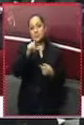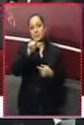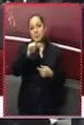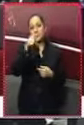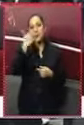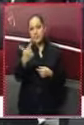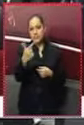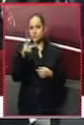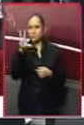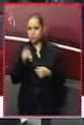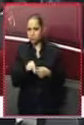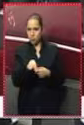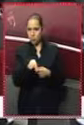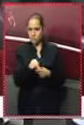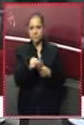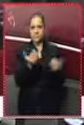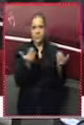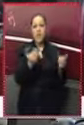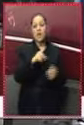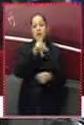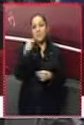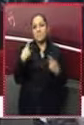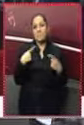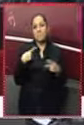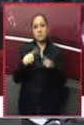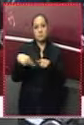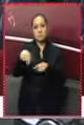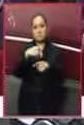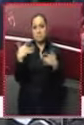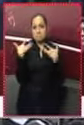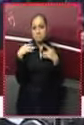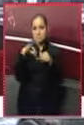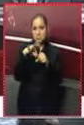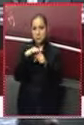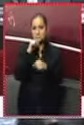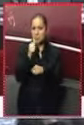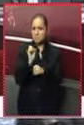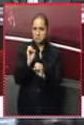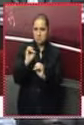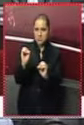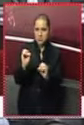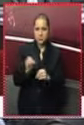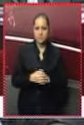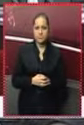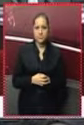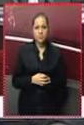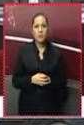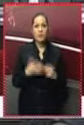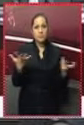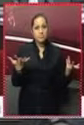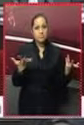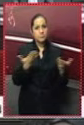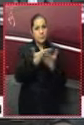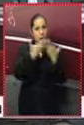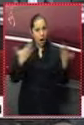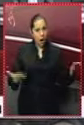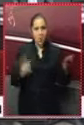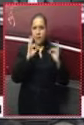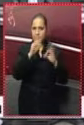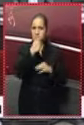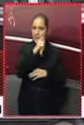177 en contra y 0 abstenciones. Por lo tanto, aprobado en lo general y en